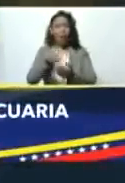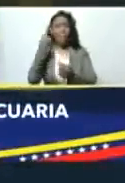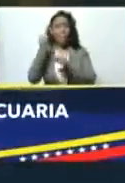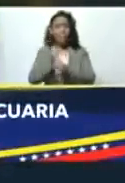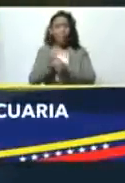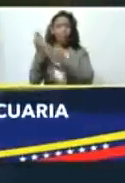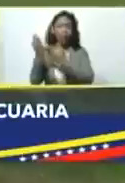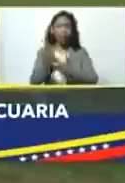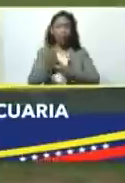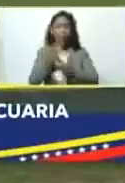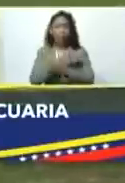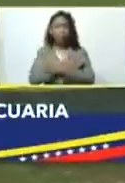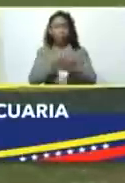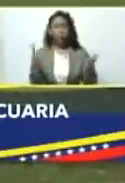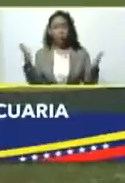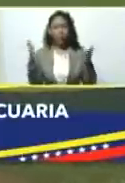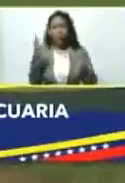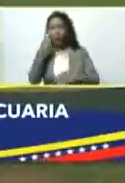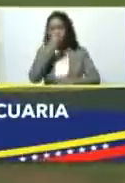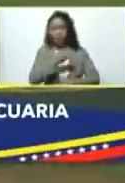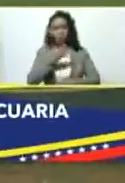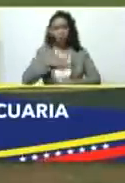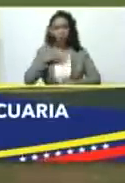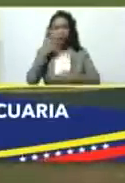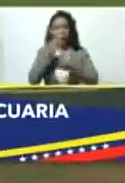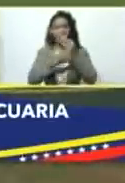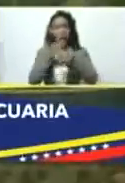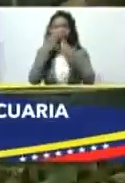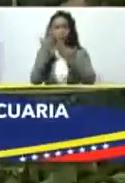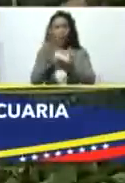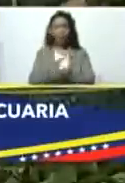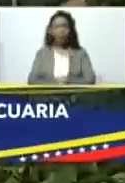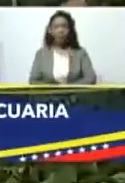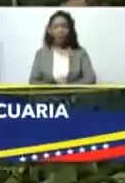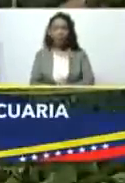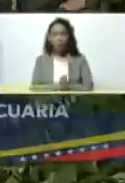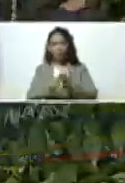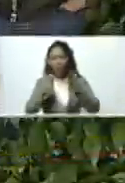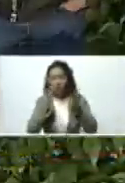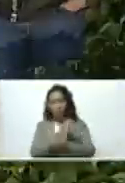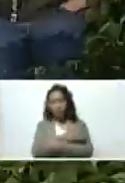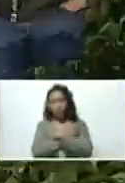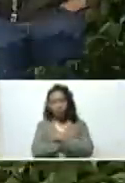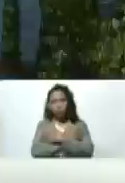aquí con los brazos abiertos en una visita que nos pueda estar usted haciendo presidente gran abrazo